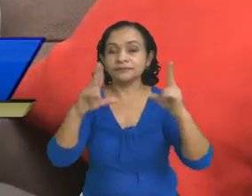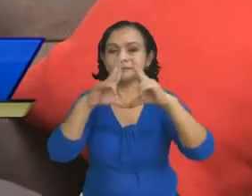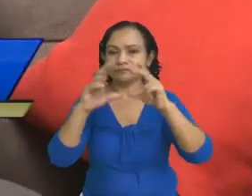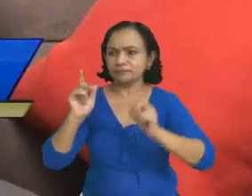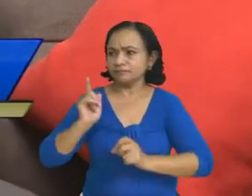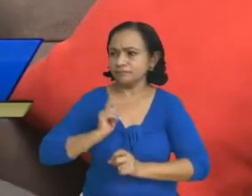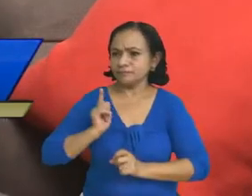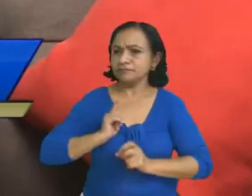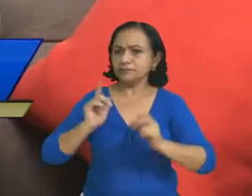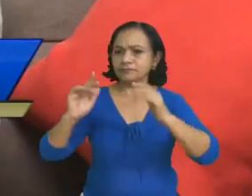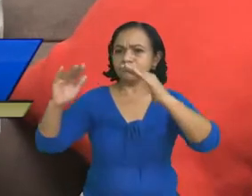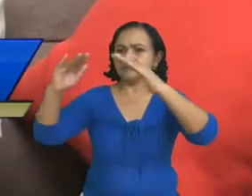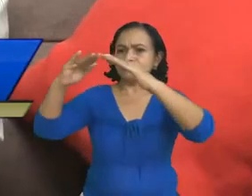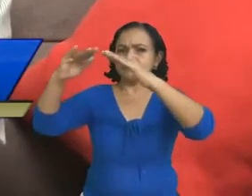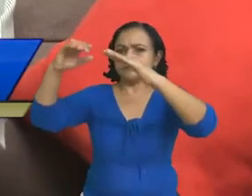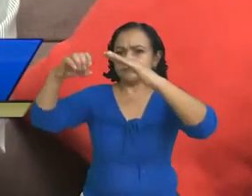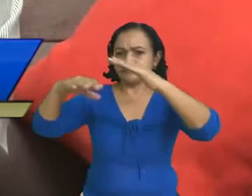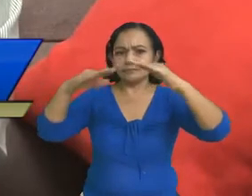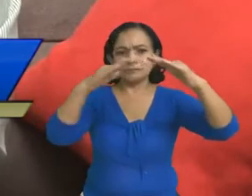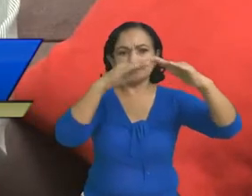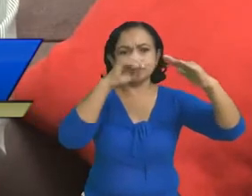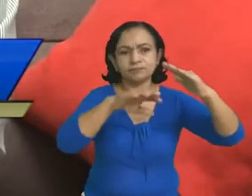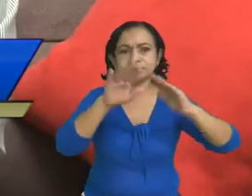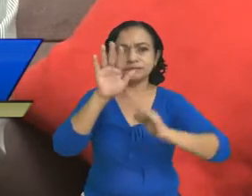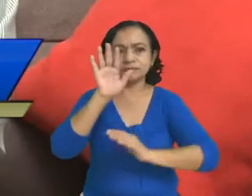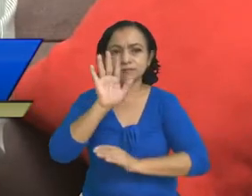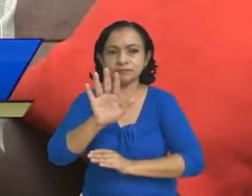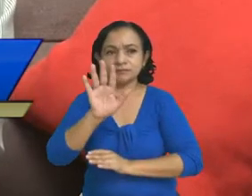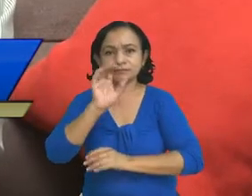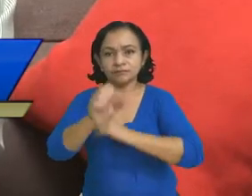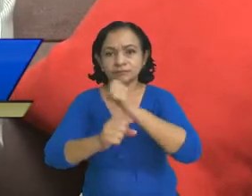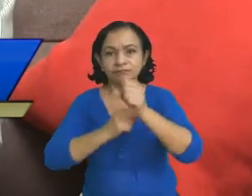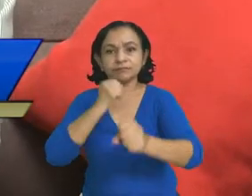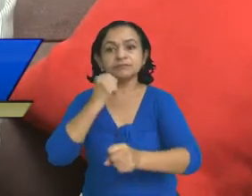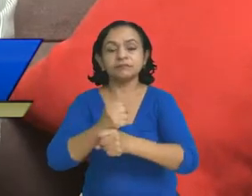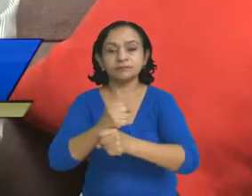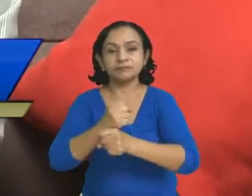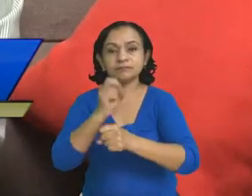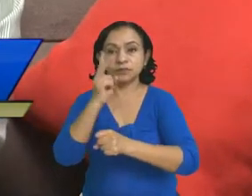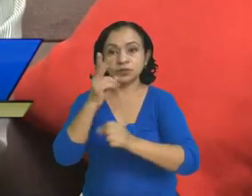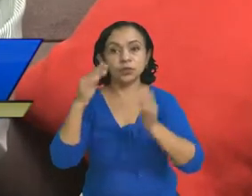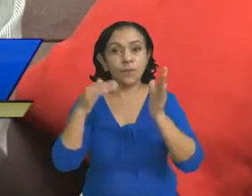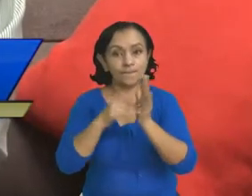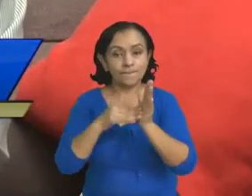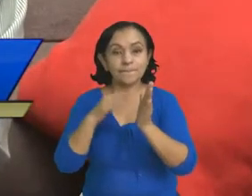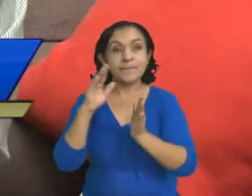con energía eléctrica. Si recordamos en el año 2006,